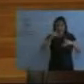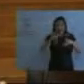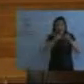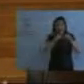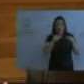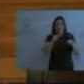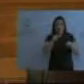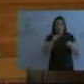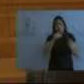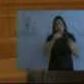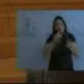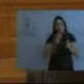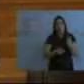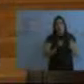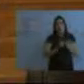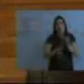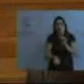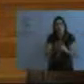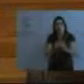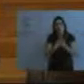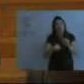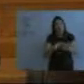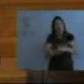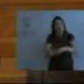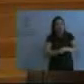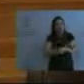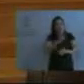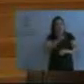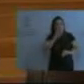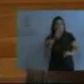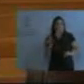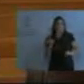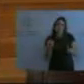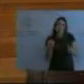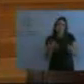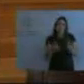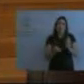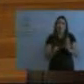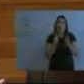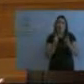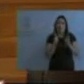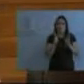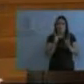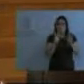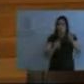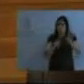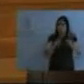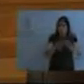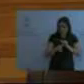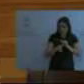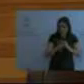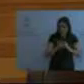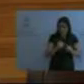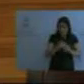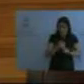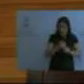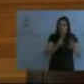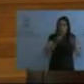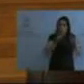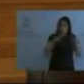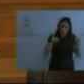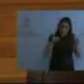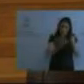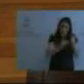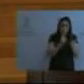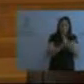tax list. Tuvo que ser el Gobierno del Partido Popular a nivel nacional quien interviniese para corregir estos problemas. Pero volviendo al tema que nos interesa,